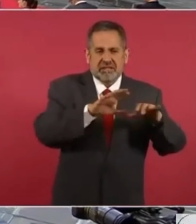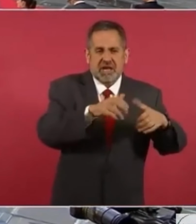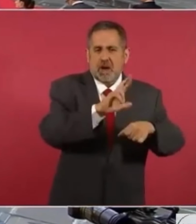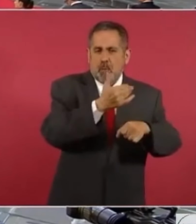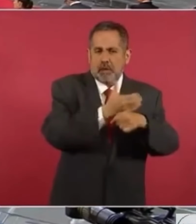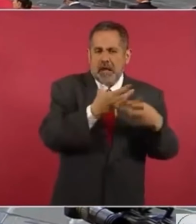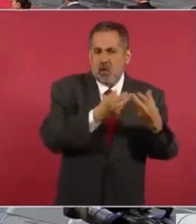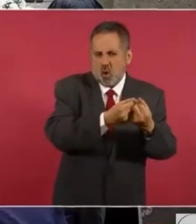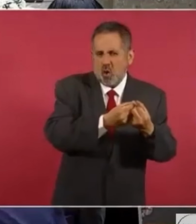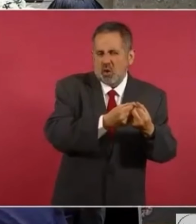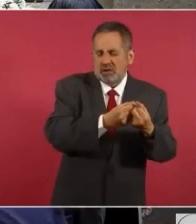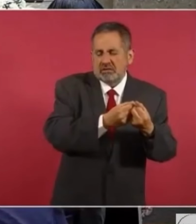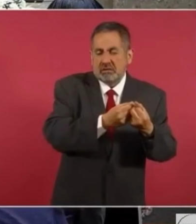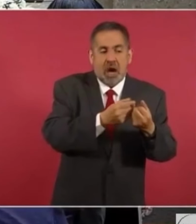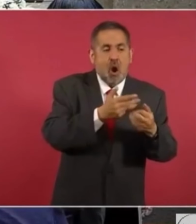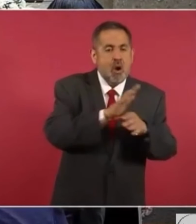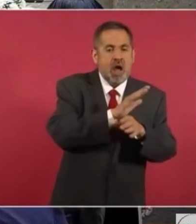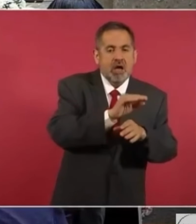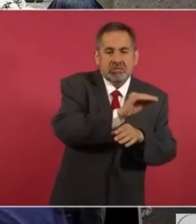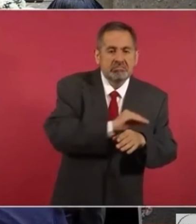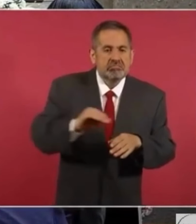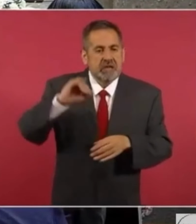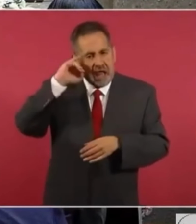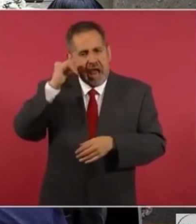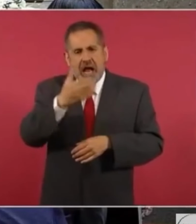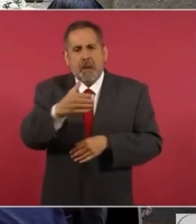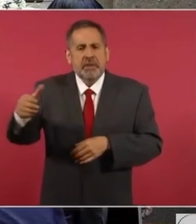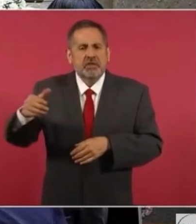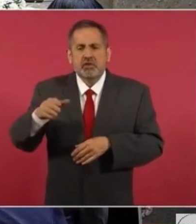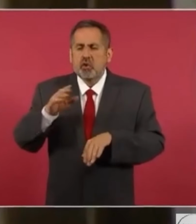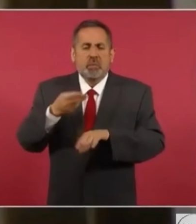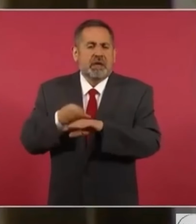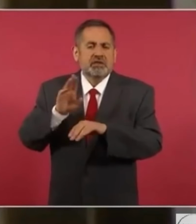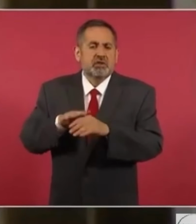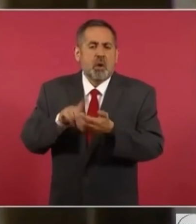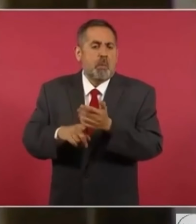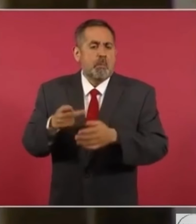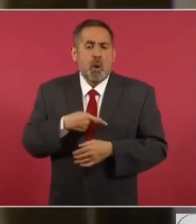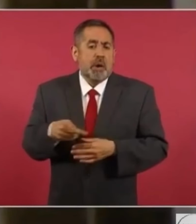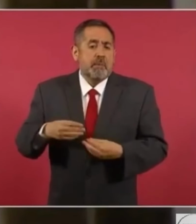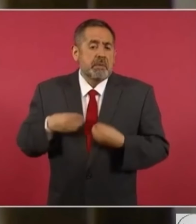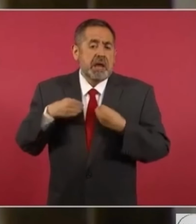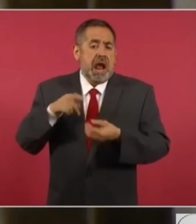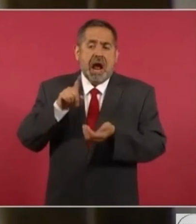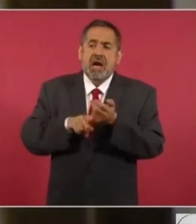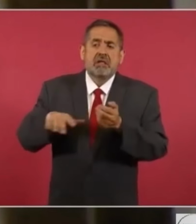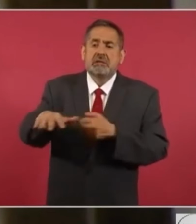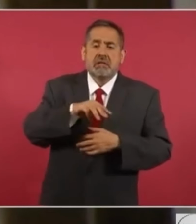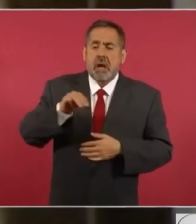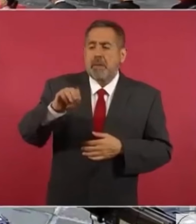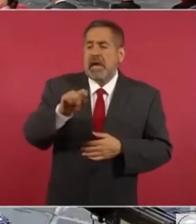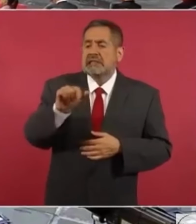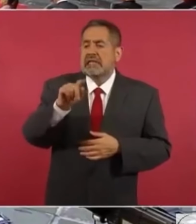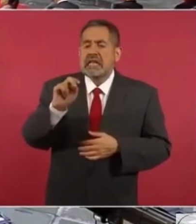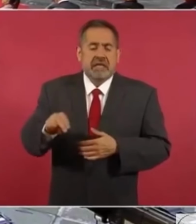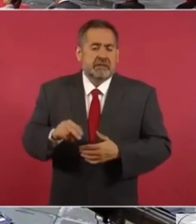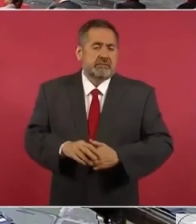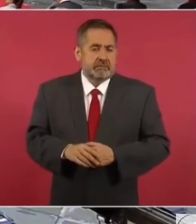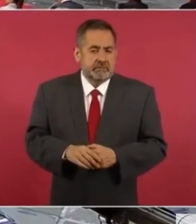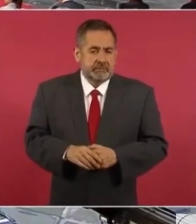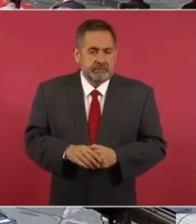republicano y nacional, ahora era un campesino empobrecido que vivía en esta región.